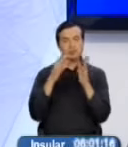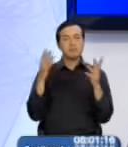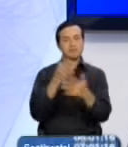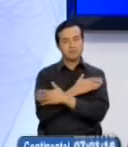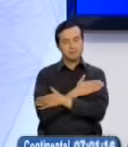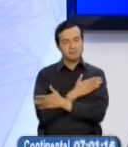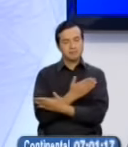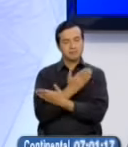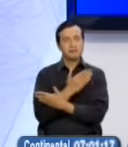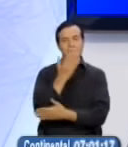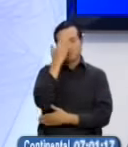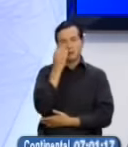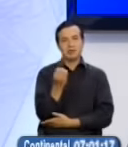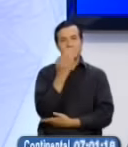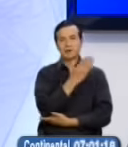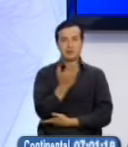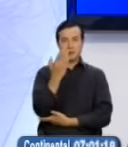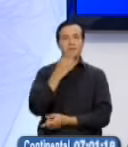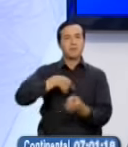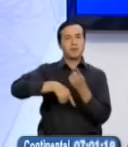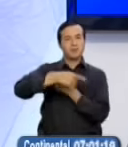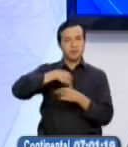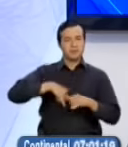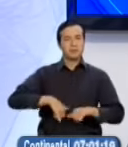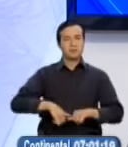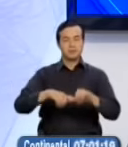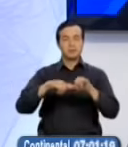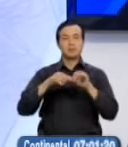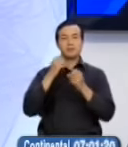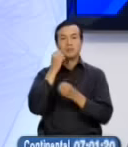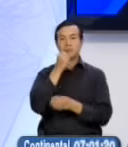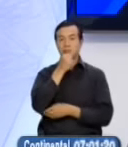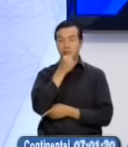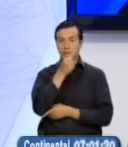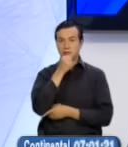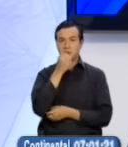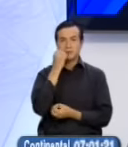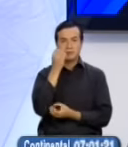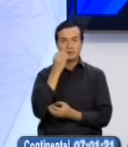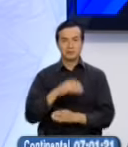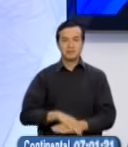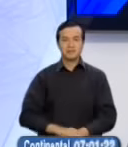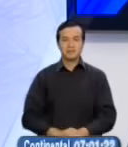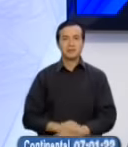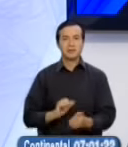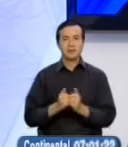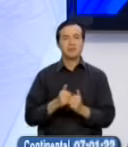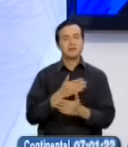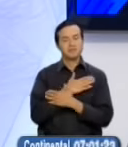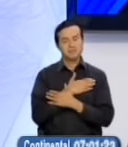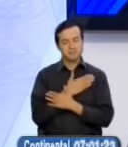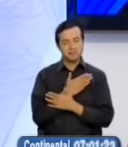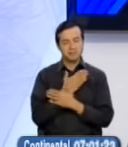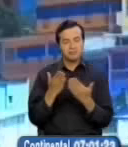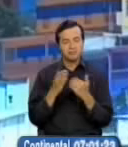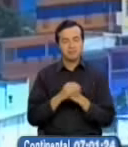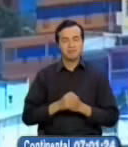para todos, les deseamos buenos días y prometemos volver más adelante con más información deportiva. Buenos días, Abraham. Un abrazo de igual manera para ti.